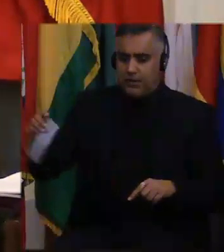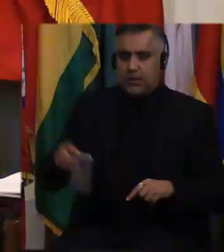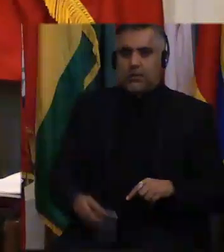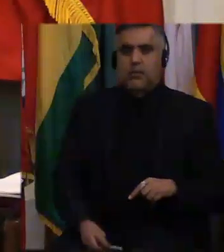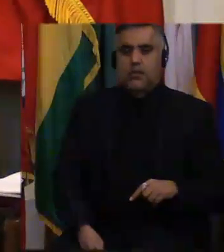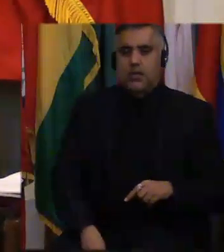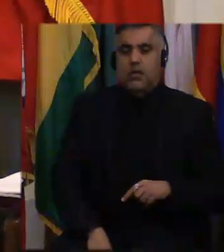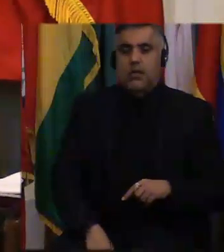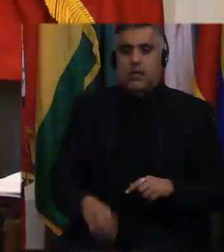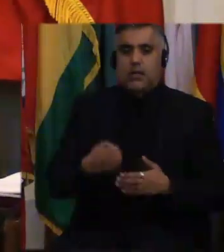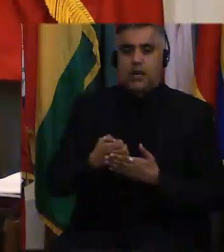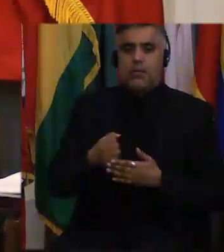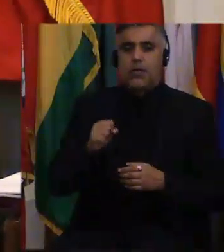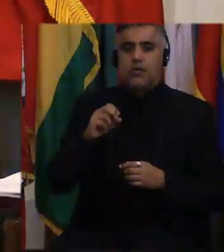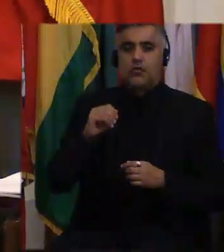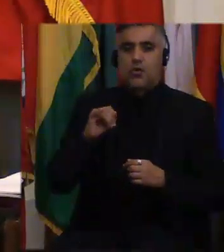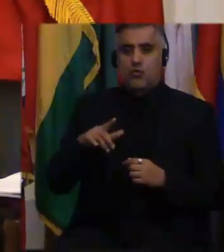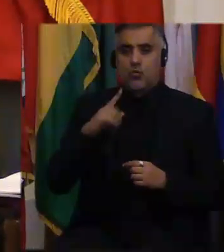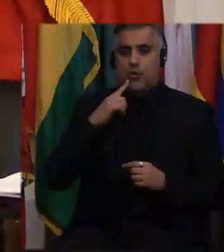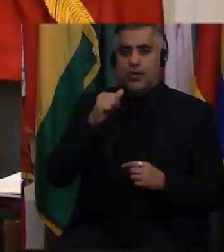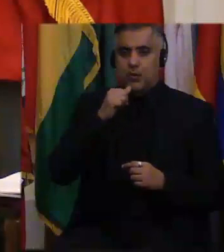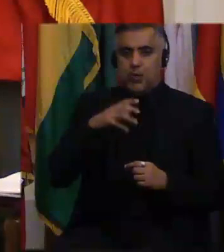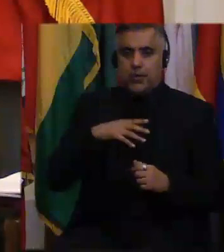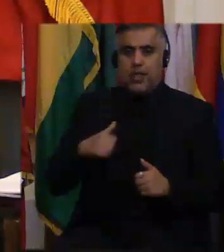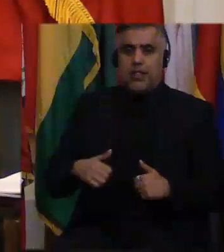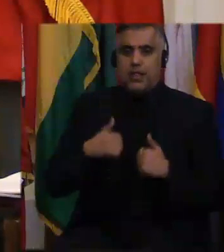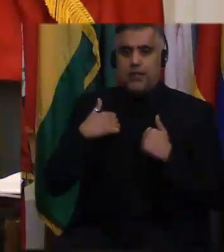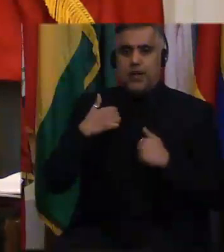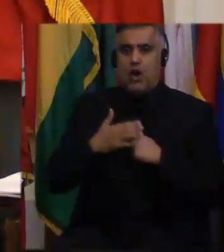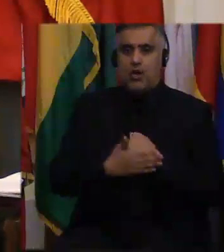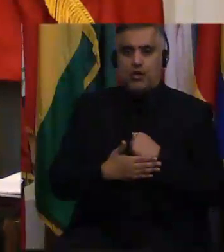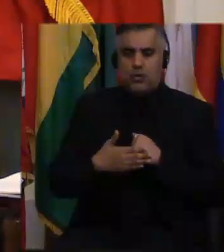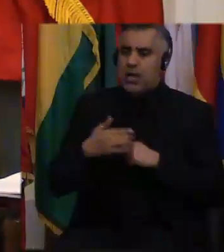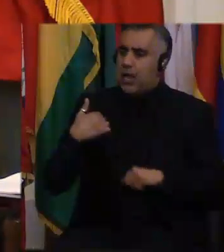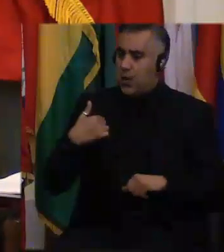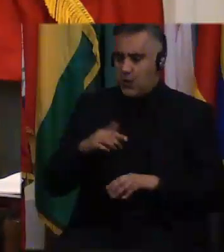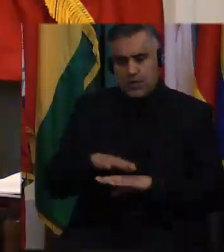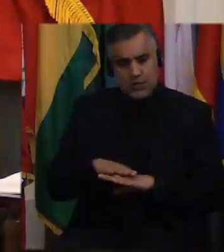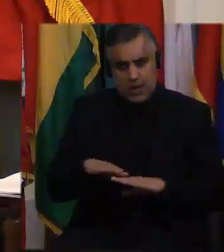mujeres en cada uno de nuestros países. Que no lo vamos a alcanzar solamente